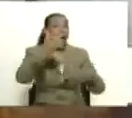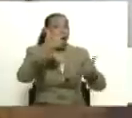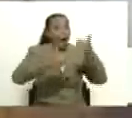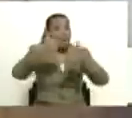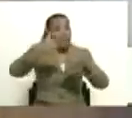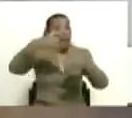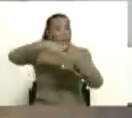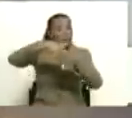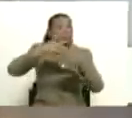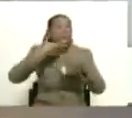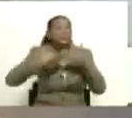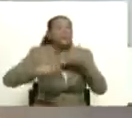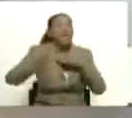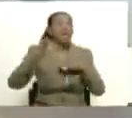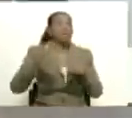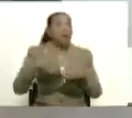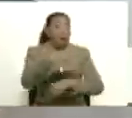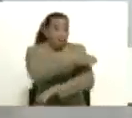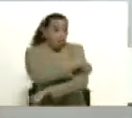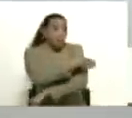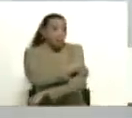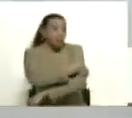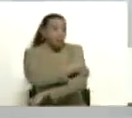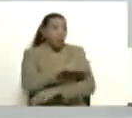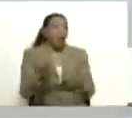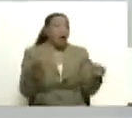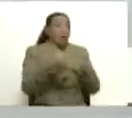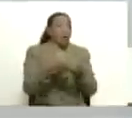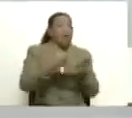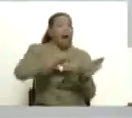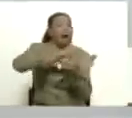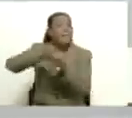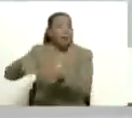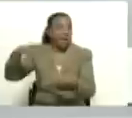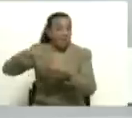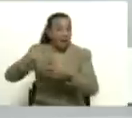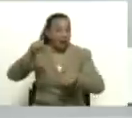también aparte de la oposición que se siente en esta Asamblea Nacional.